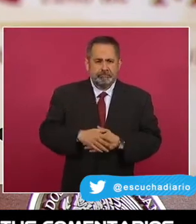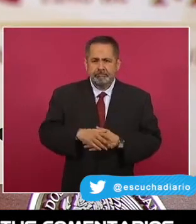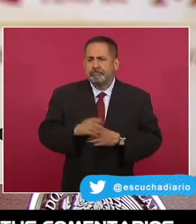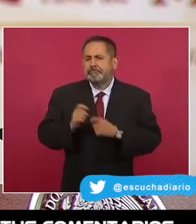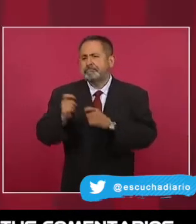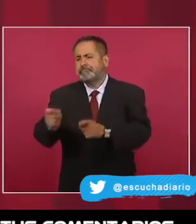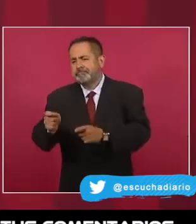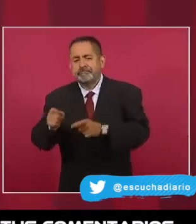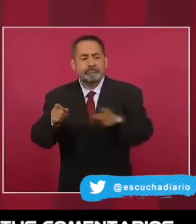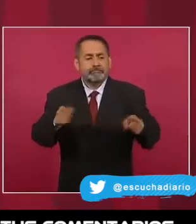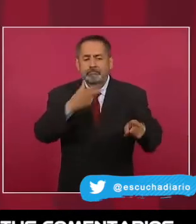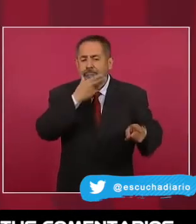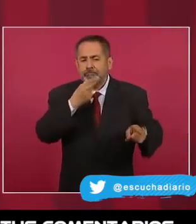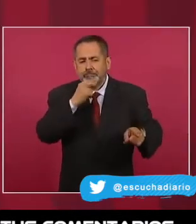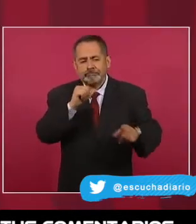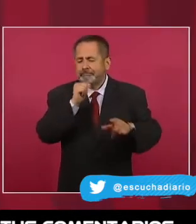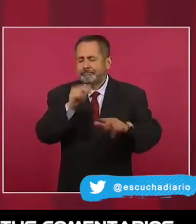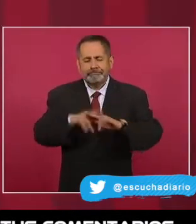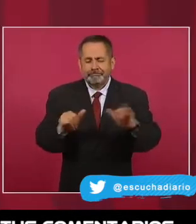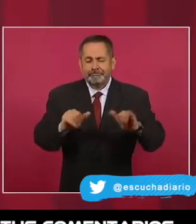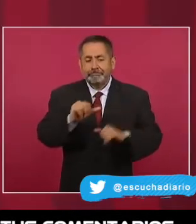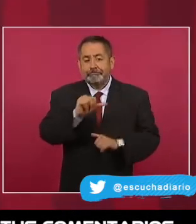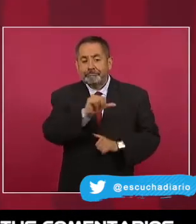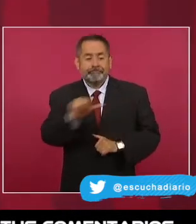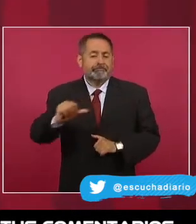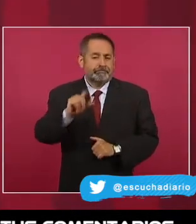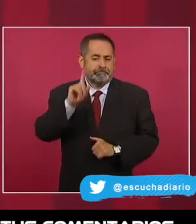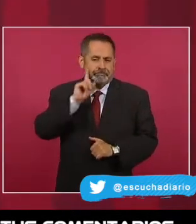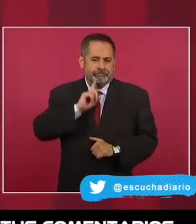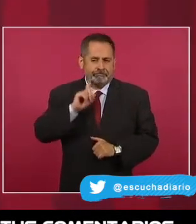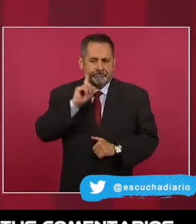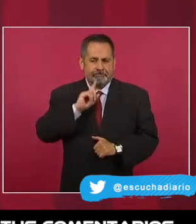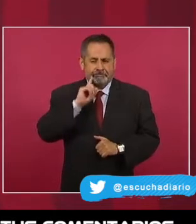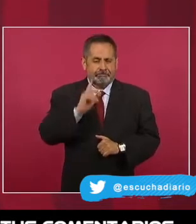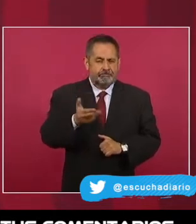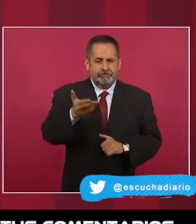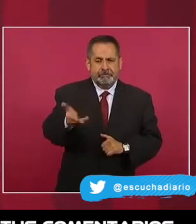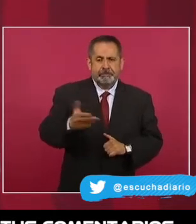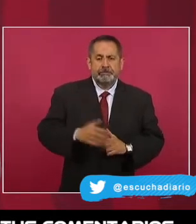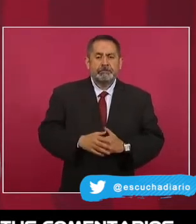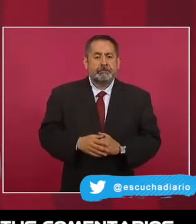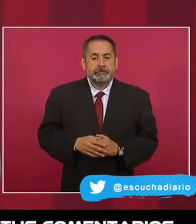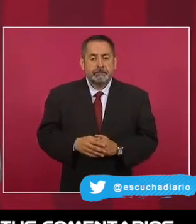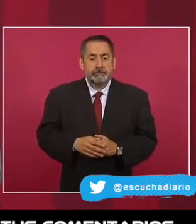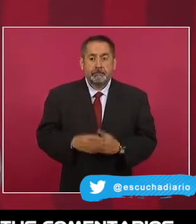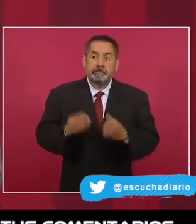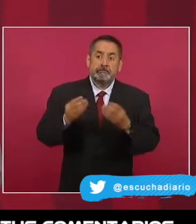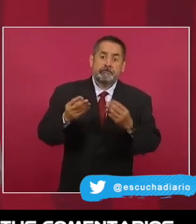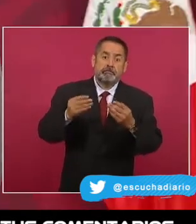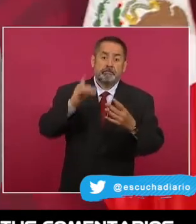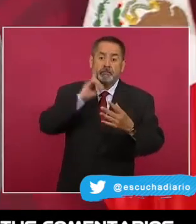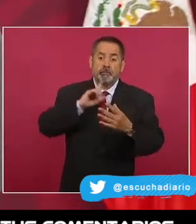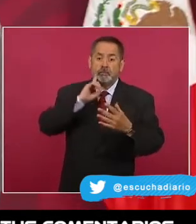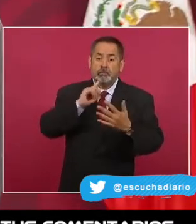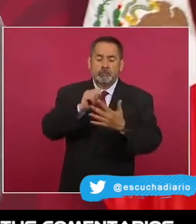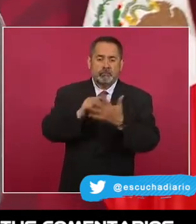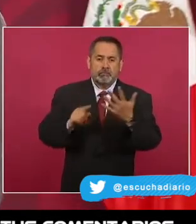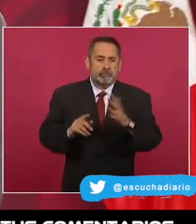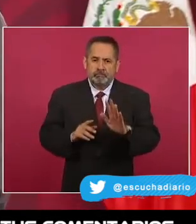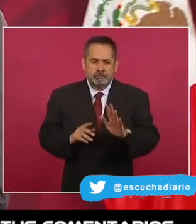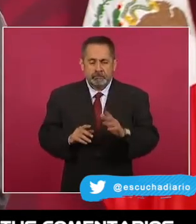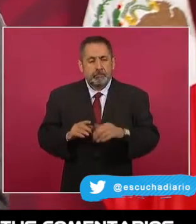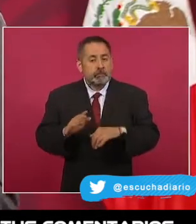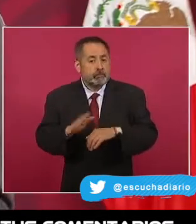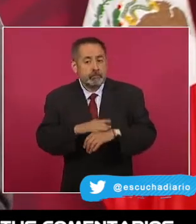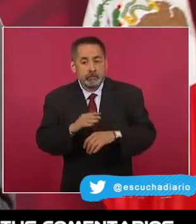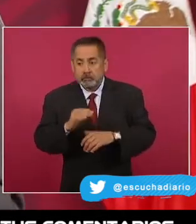decir incluir en la invitación a Cuba, Venezuela y Nicaragua. Es necesario lograr la unidad y un frente común que permita el desarrollo